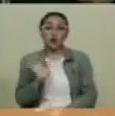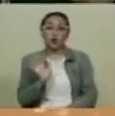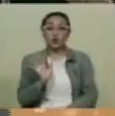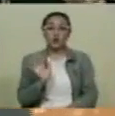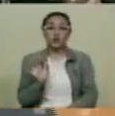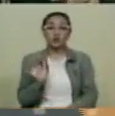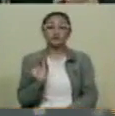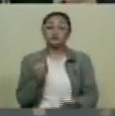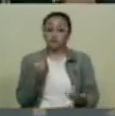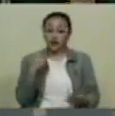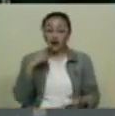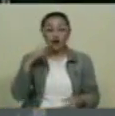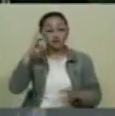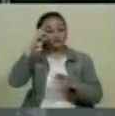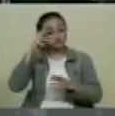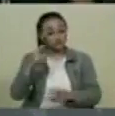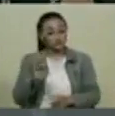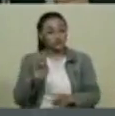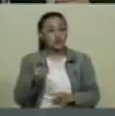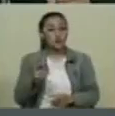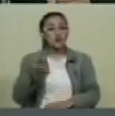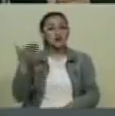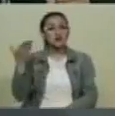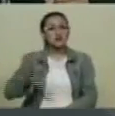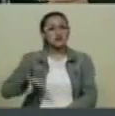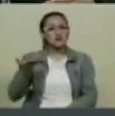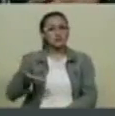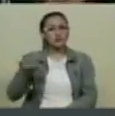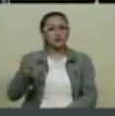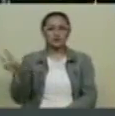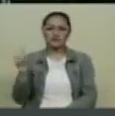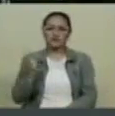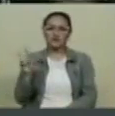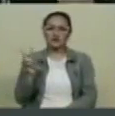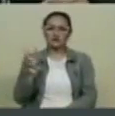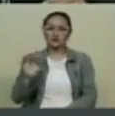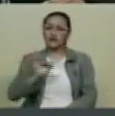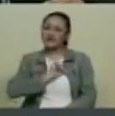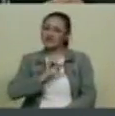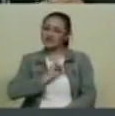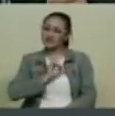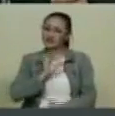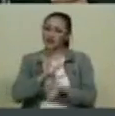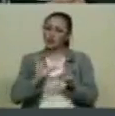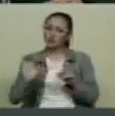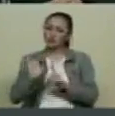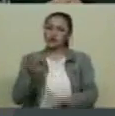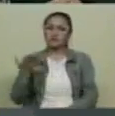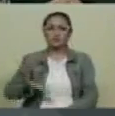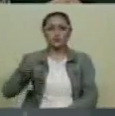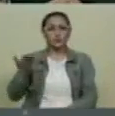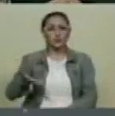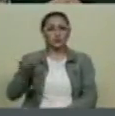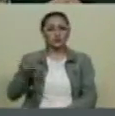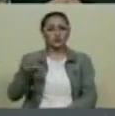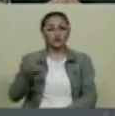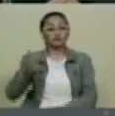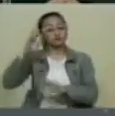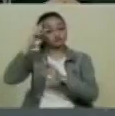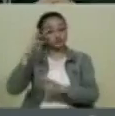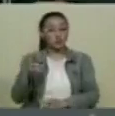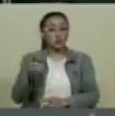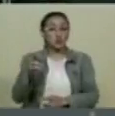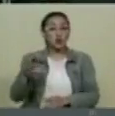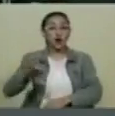a eso está una de las columnas fundamentales de Venezuela, que es su identidad cultural. Y este reconocimiento de